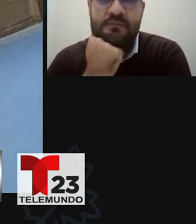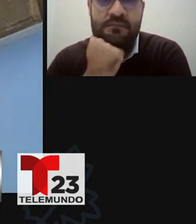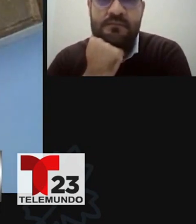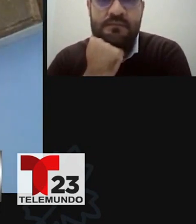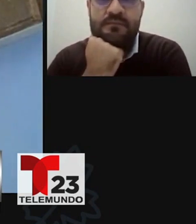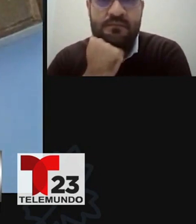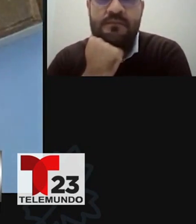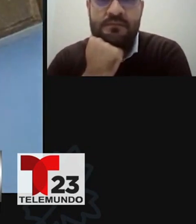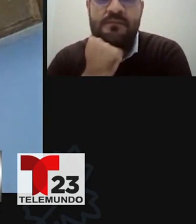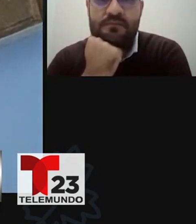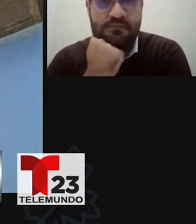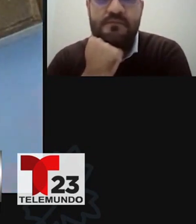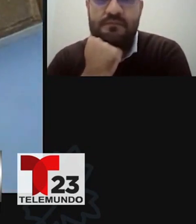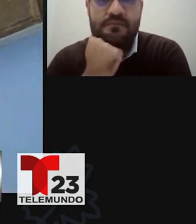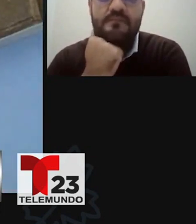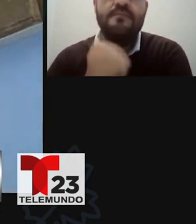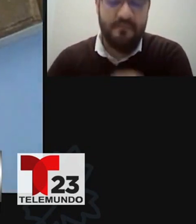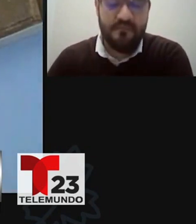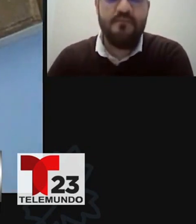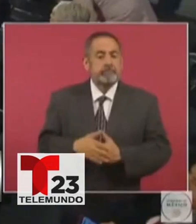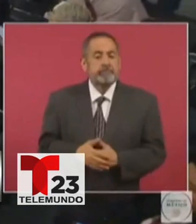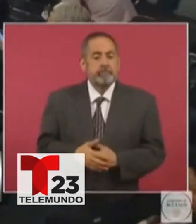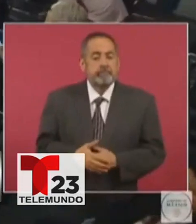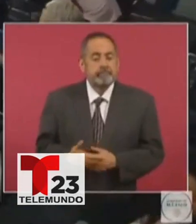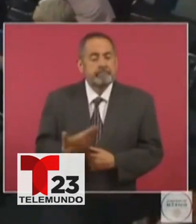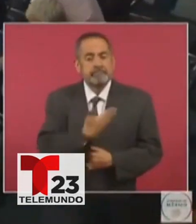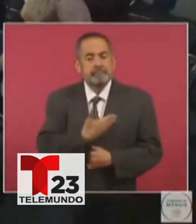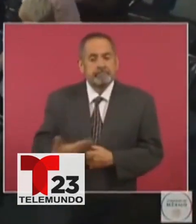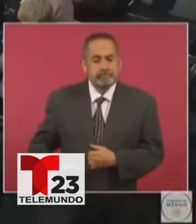sobre todo contra sus propios alfiles.